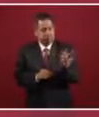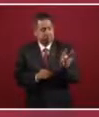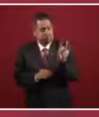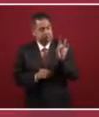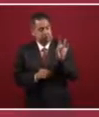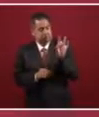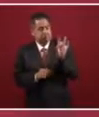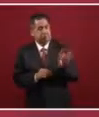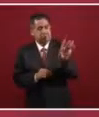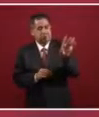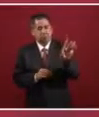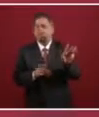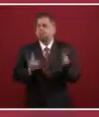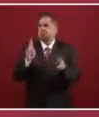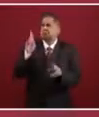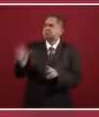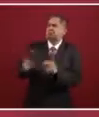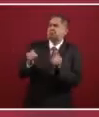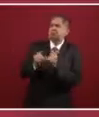y la tiró. Así va a quedar.